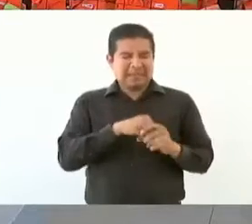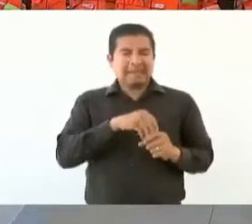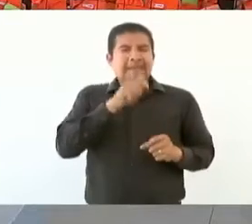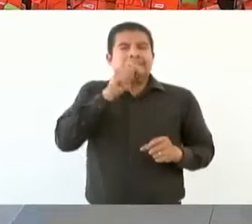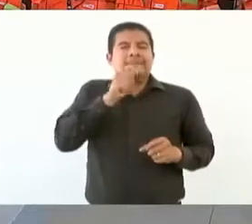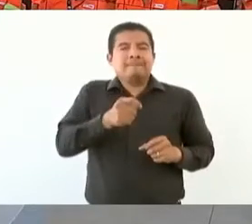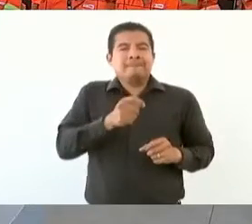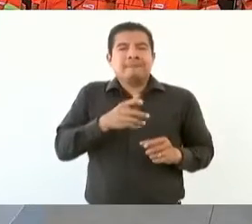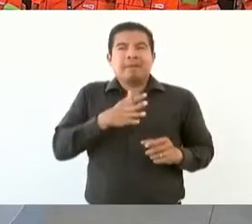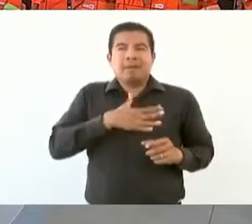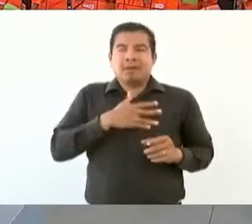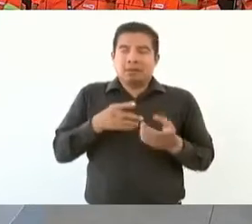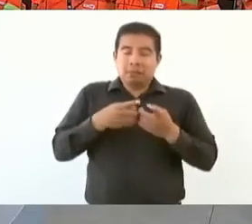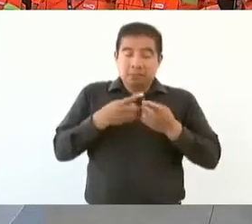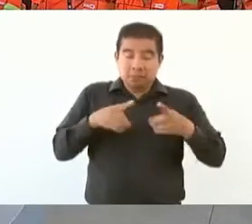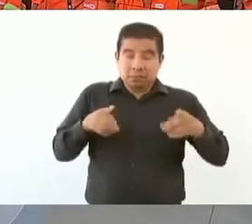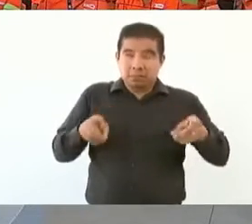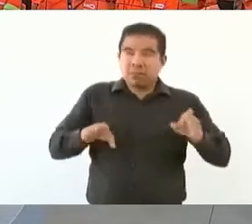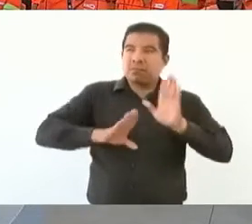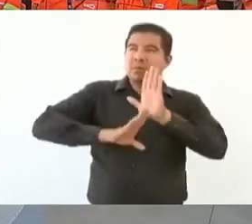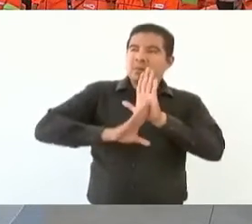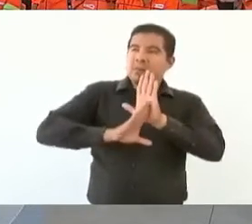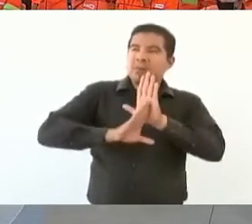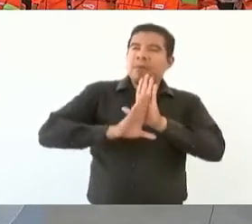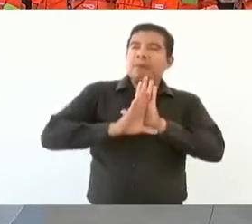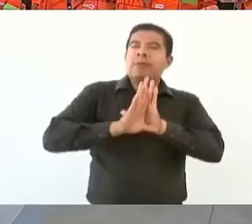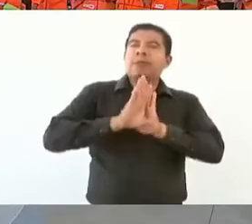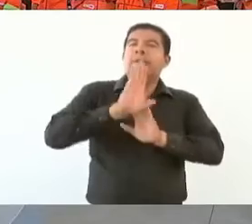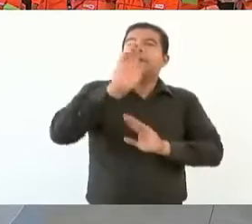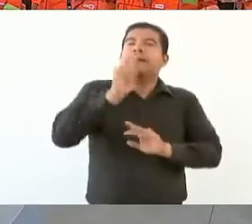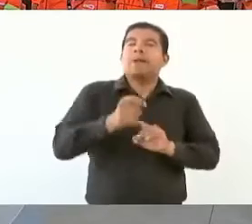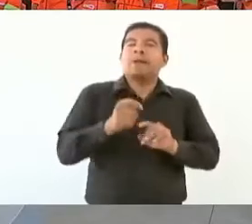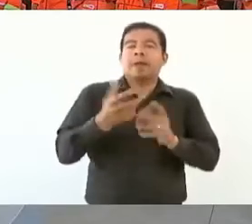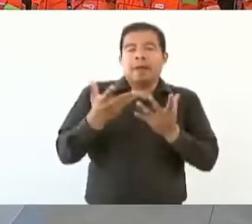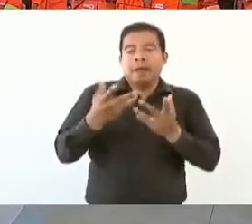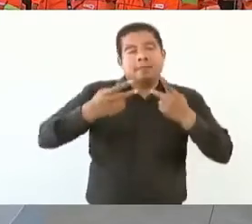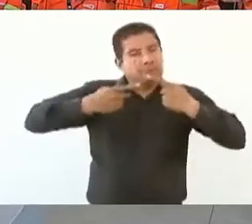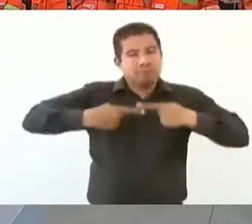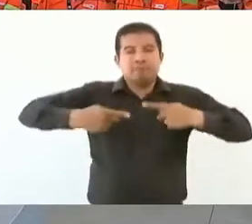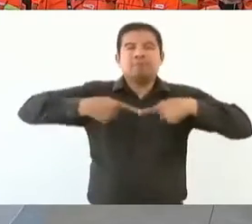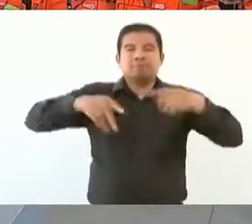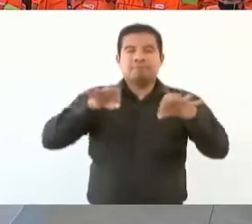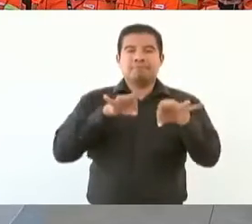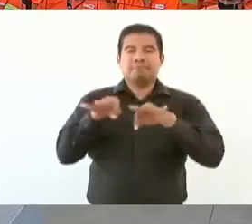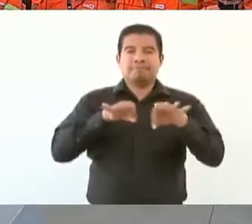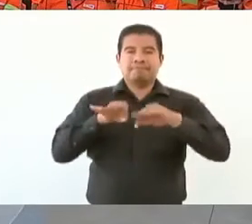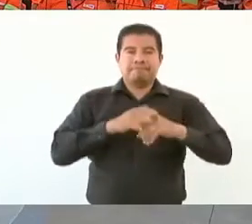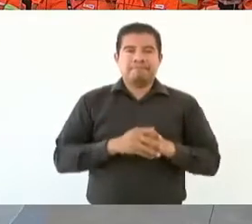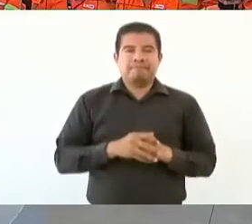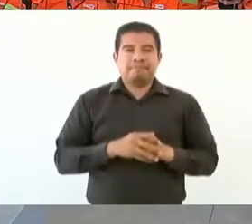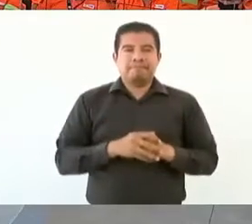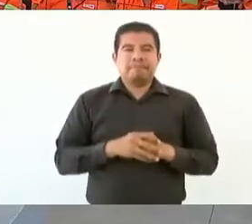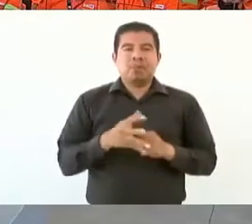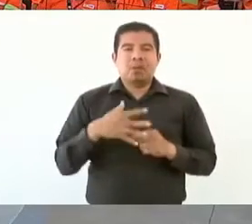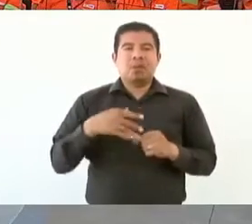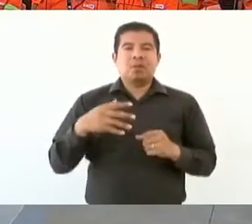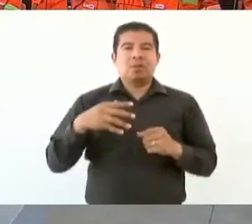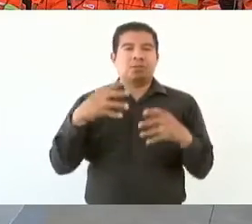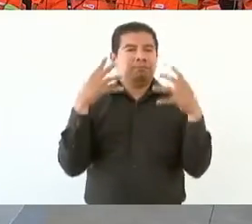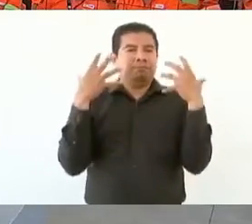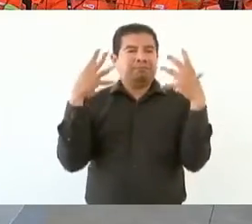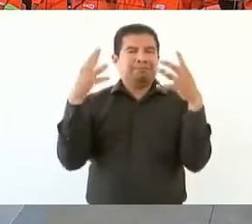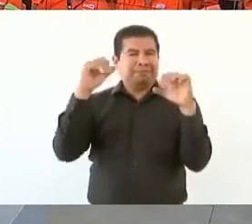del desarrollo es el trabajo. Por eso, que vivan